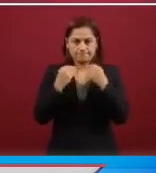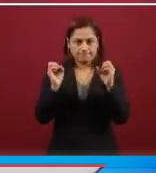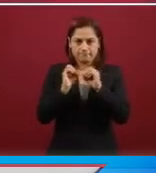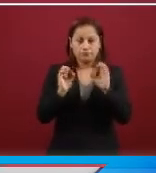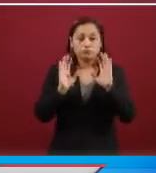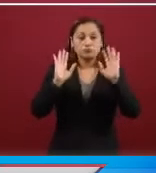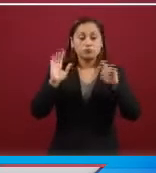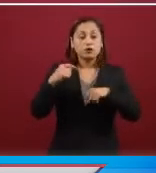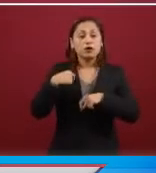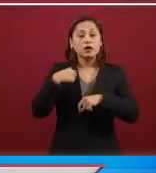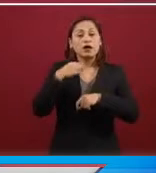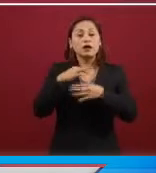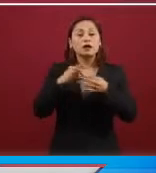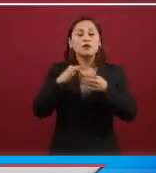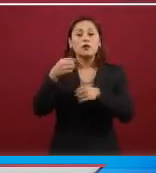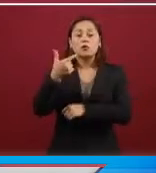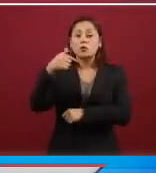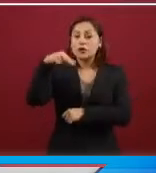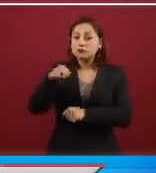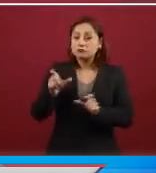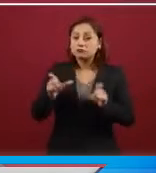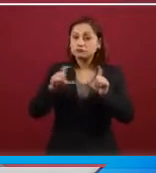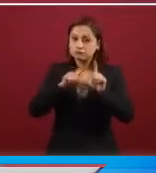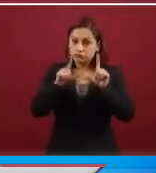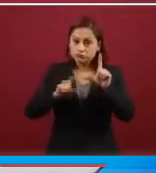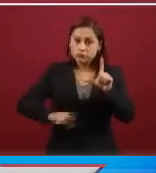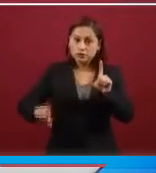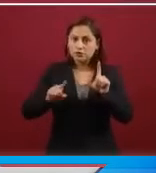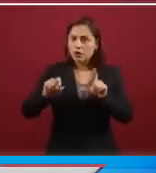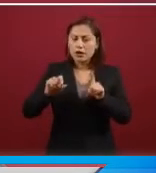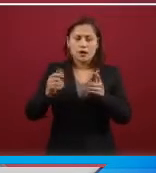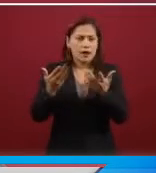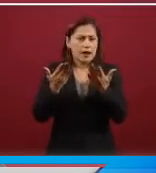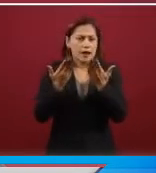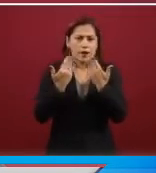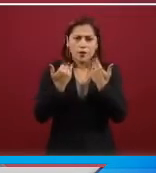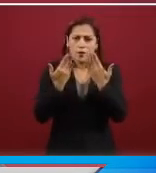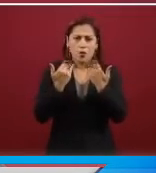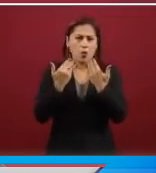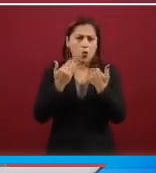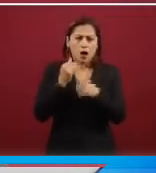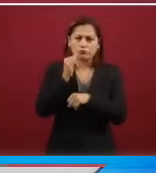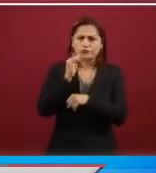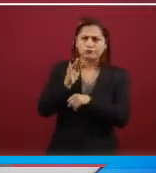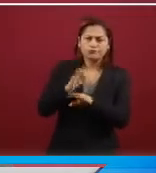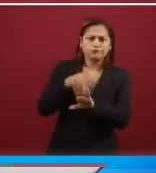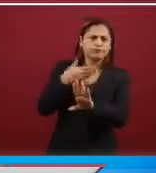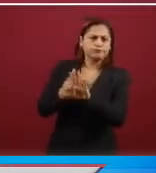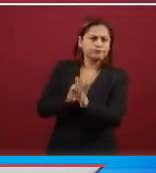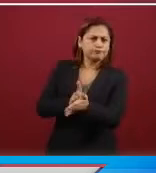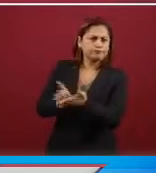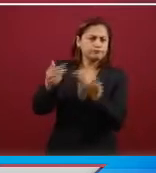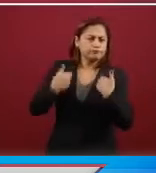Instituto de Migración, respaldado por la Guardia Nacional, y si existe flagrancia en delitos cometidos, la Guardia Nacional actuará en beneficio de la seguridad de